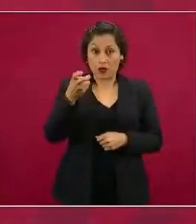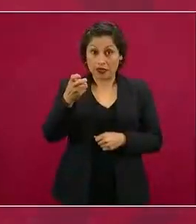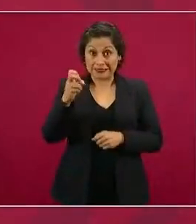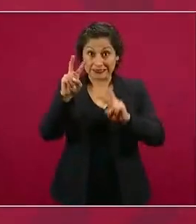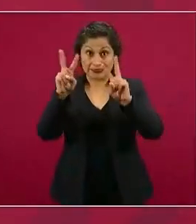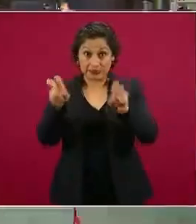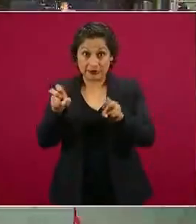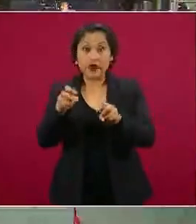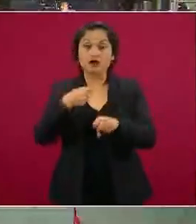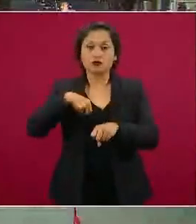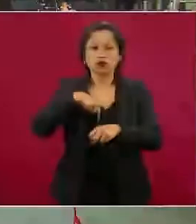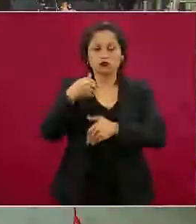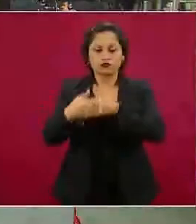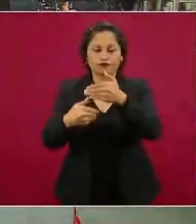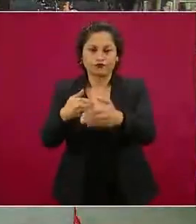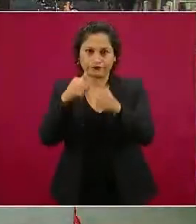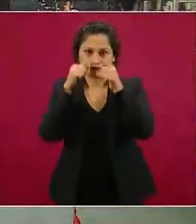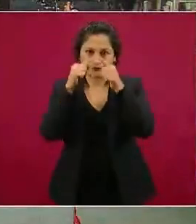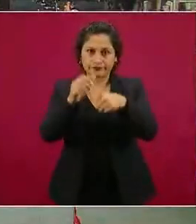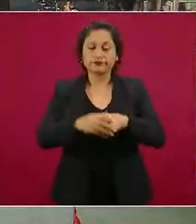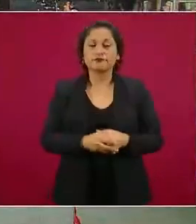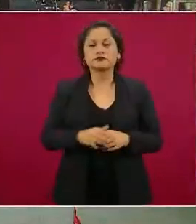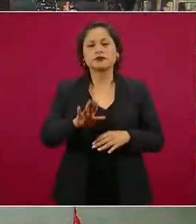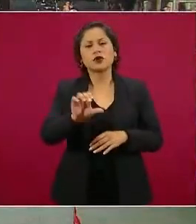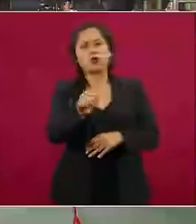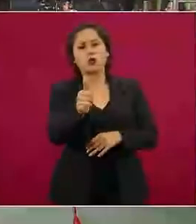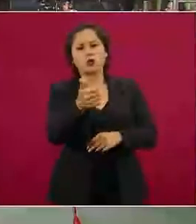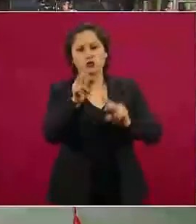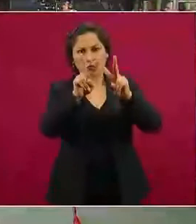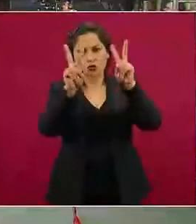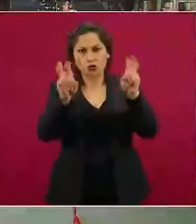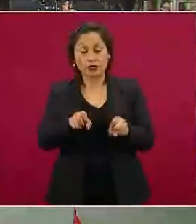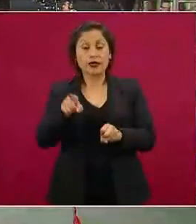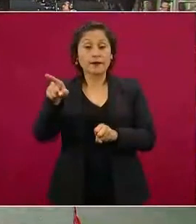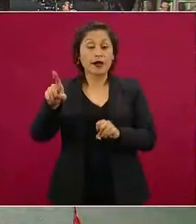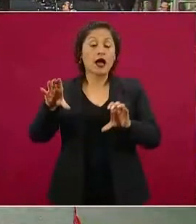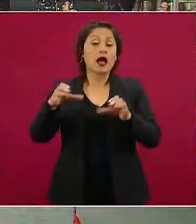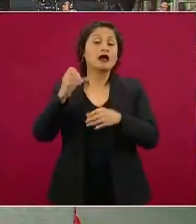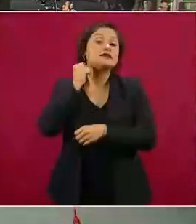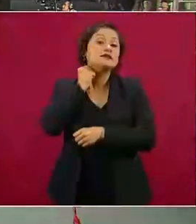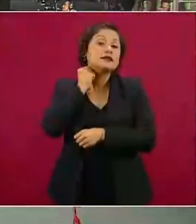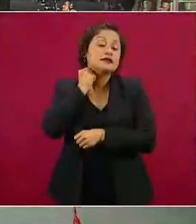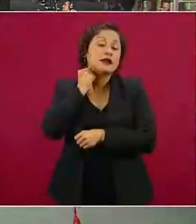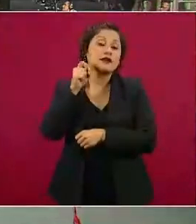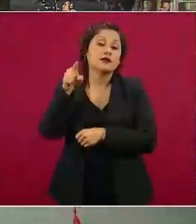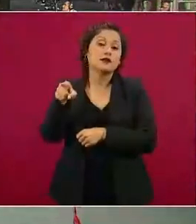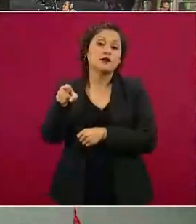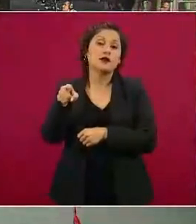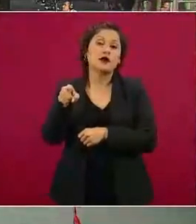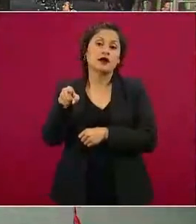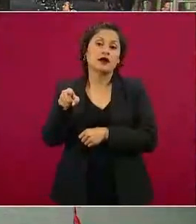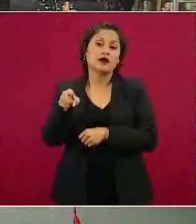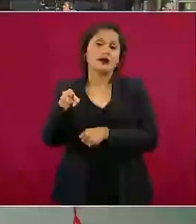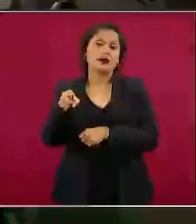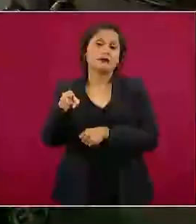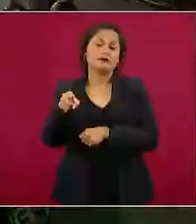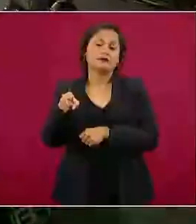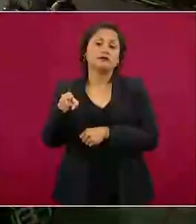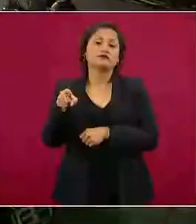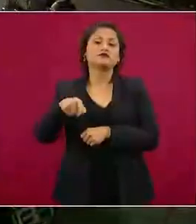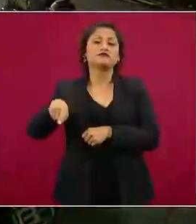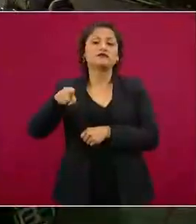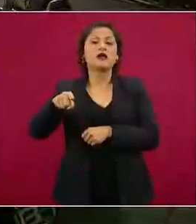Bien, presidente, en otro tema, justo también en el Senado hubo una manifestación apenas de elementos de la Mercante. Lo que ellos mencionaban es que, bueno, pues